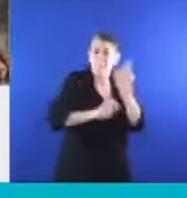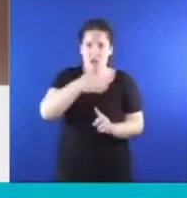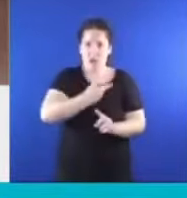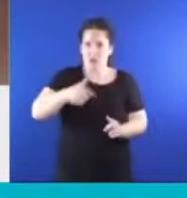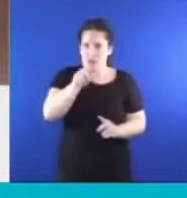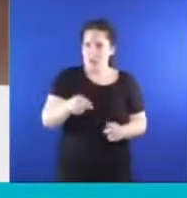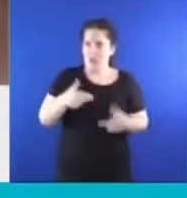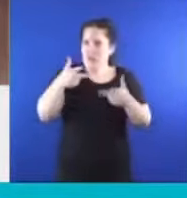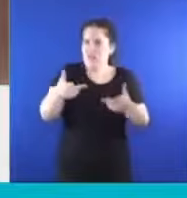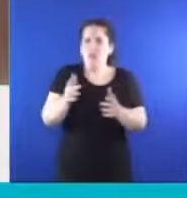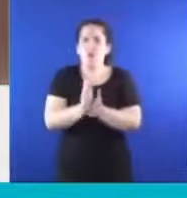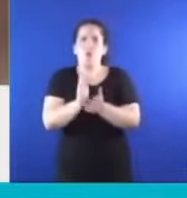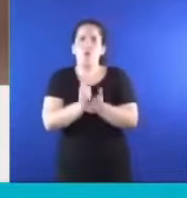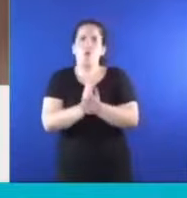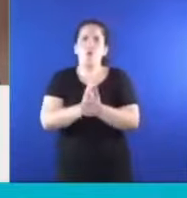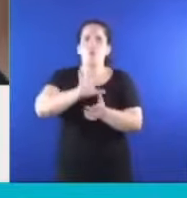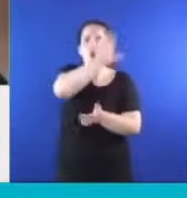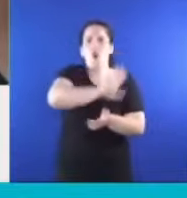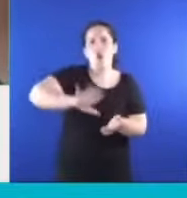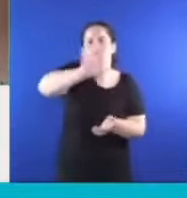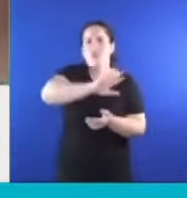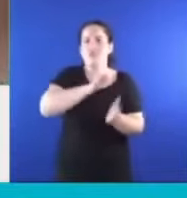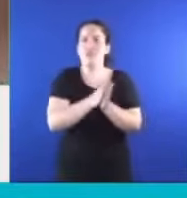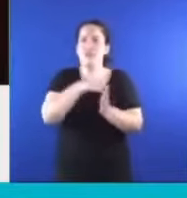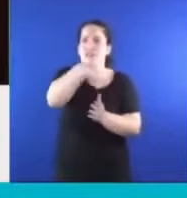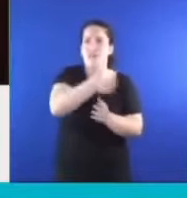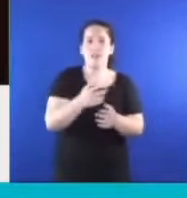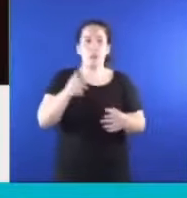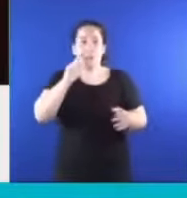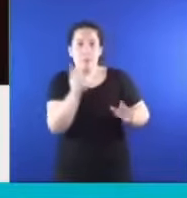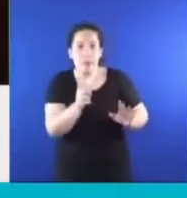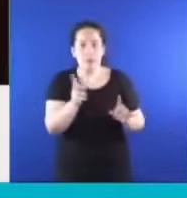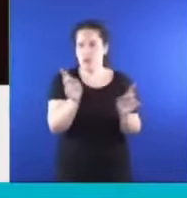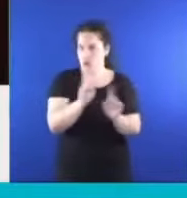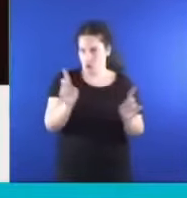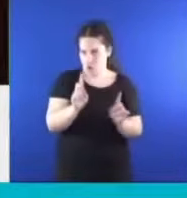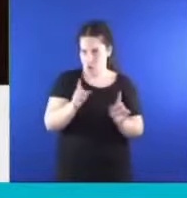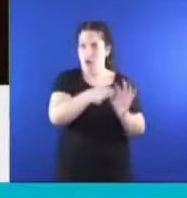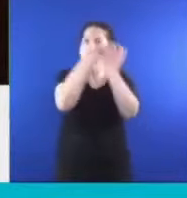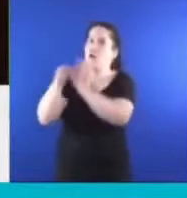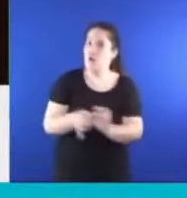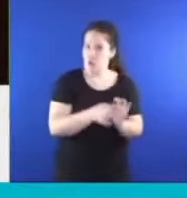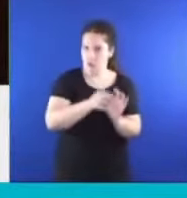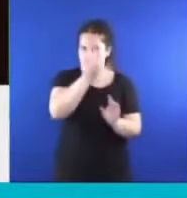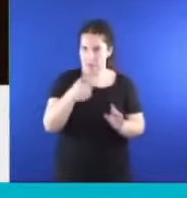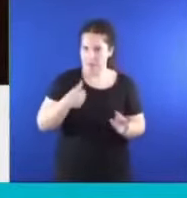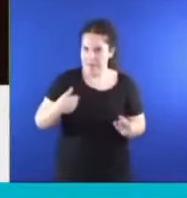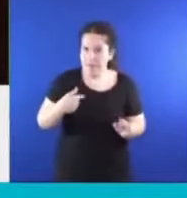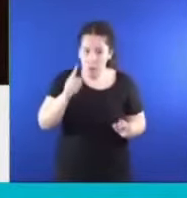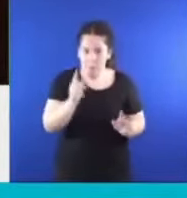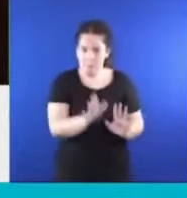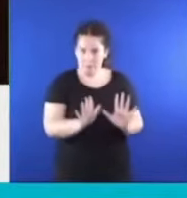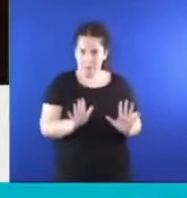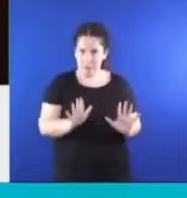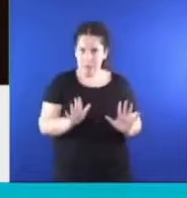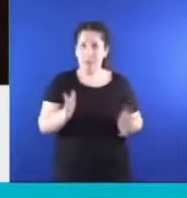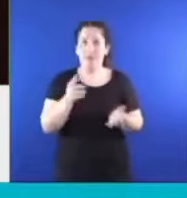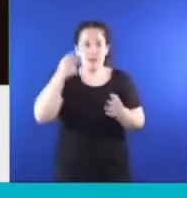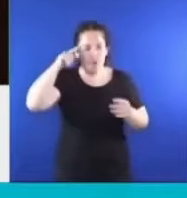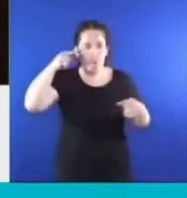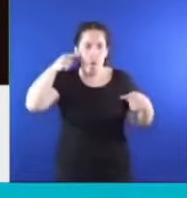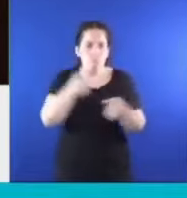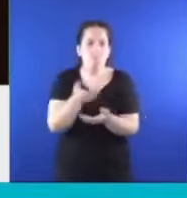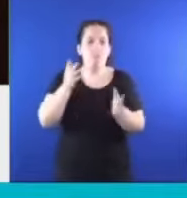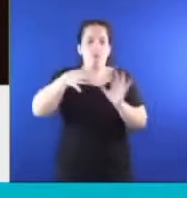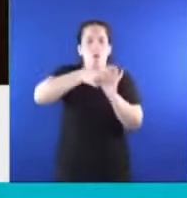alocución dijo que Occidente está en peligro. Lo que está en peligro es la unidad nacional. Así como se propone desintegrar la